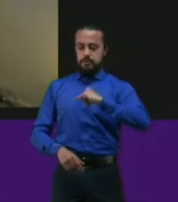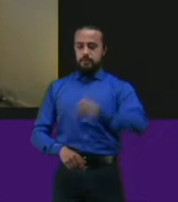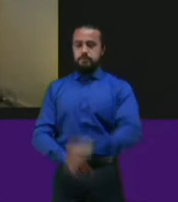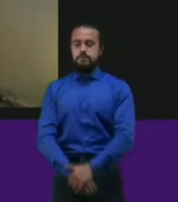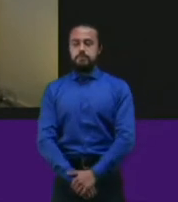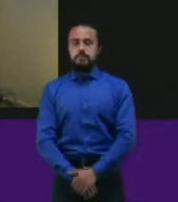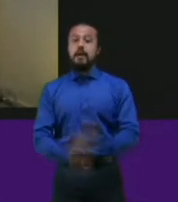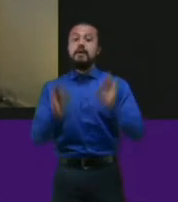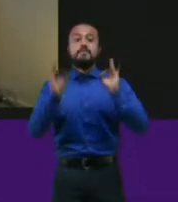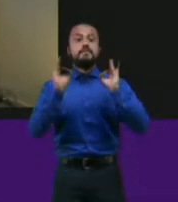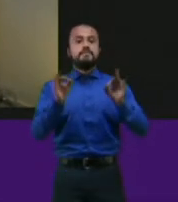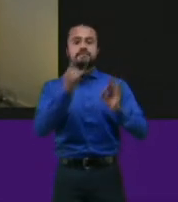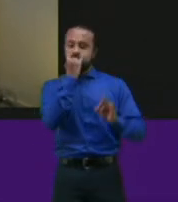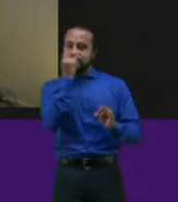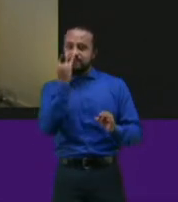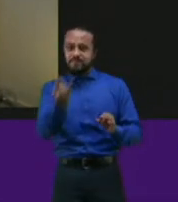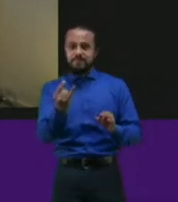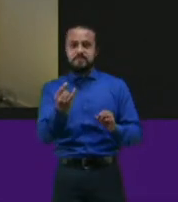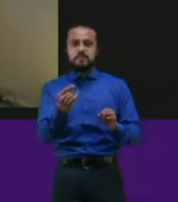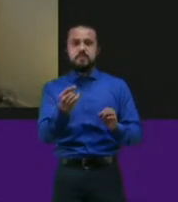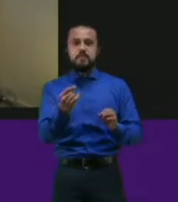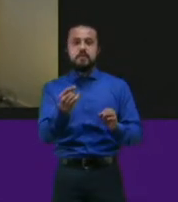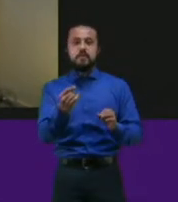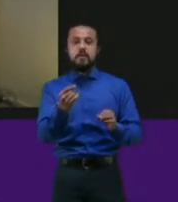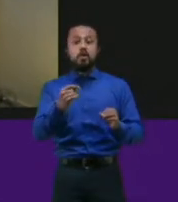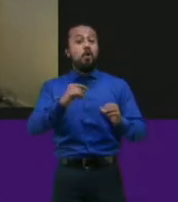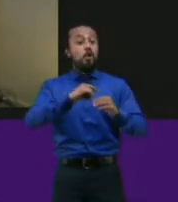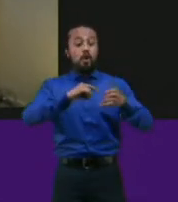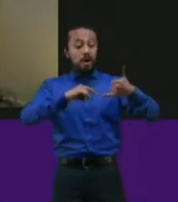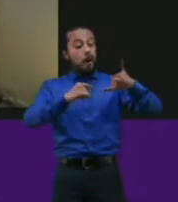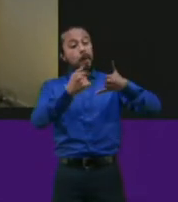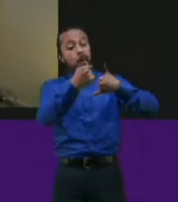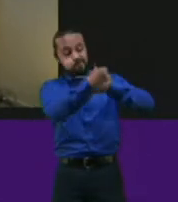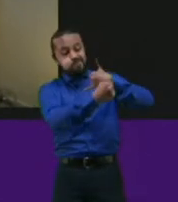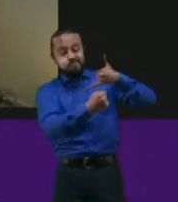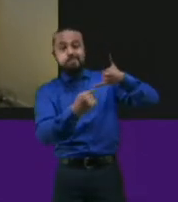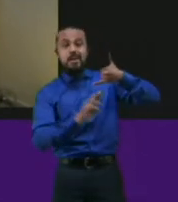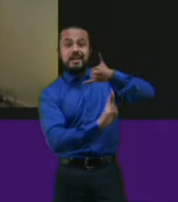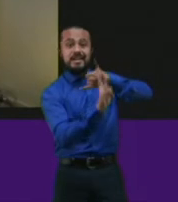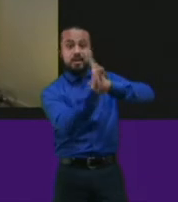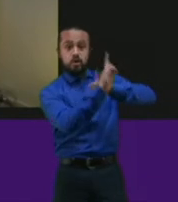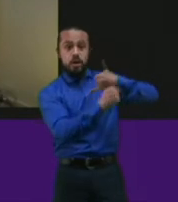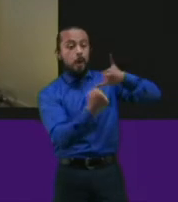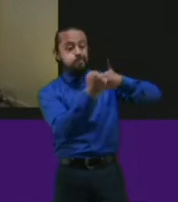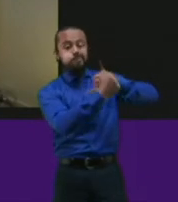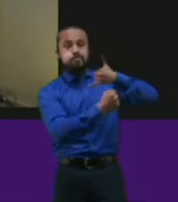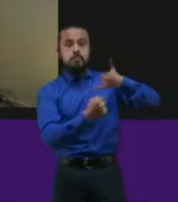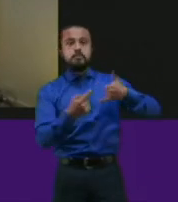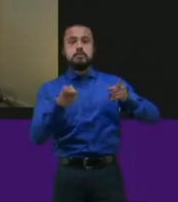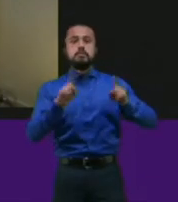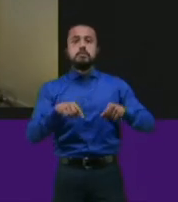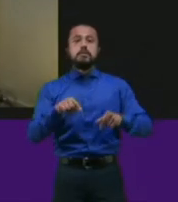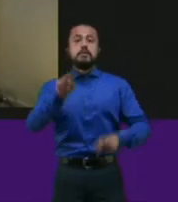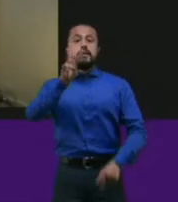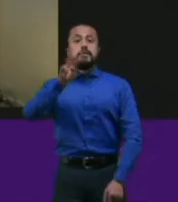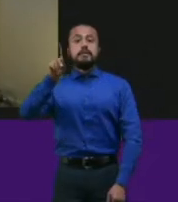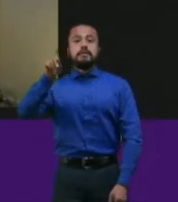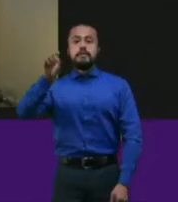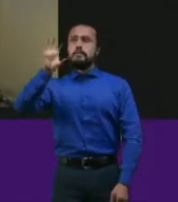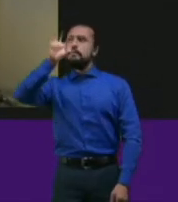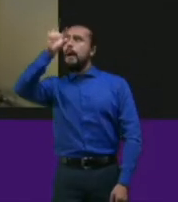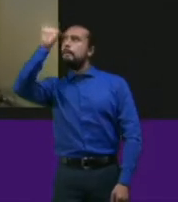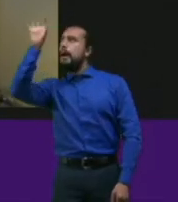bueno. Nos están viendo en todas las regiones del país, incluido además 36 países del